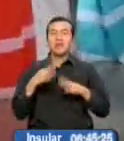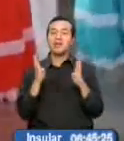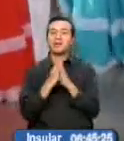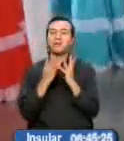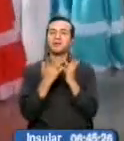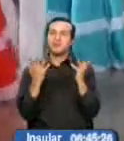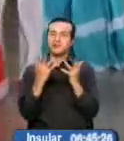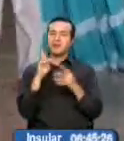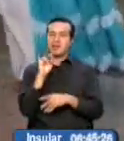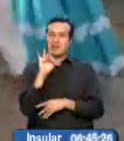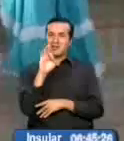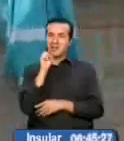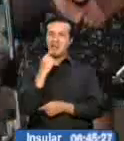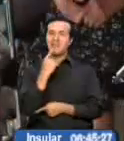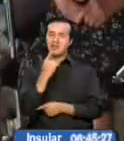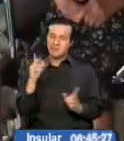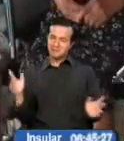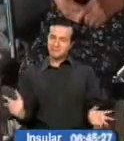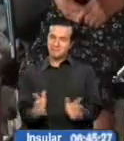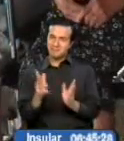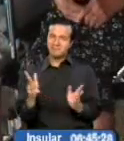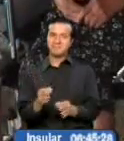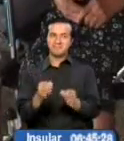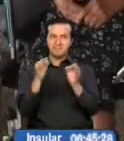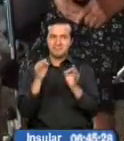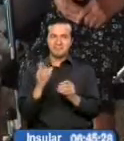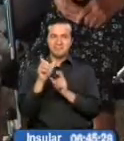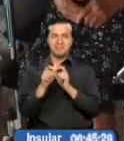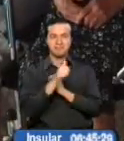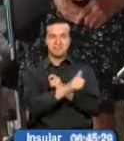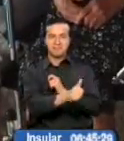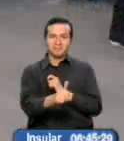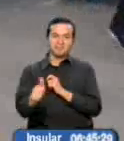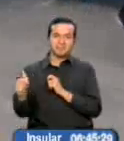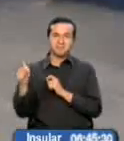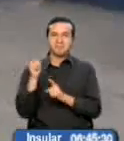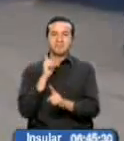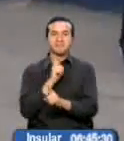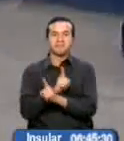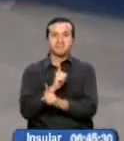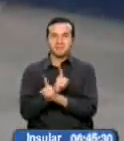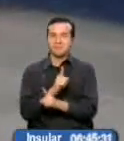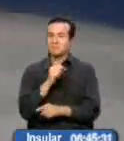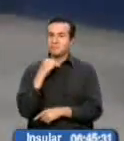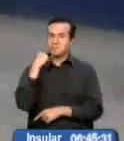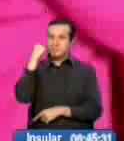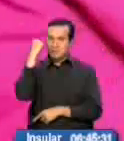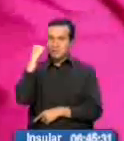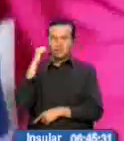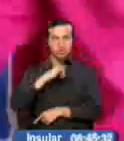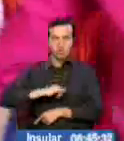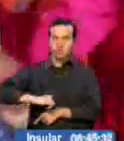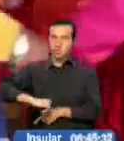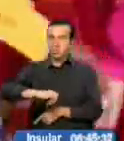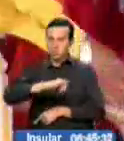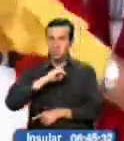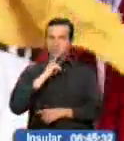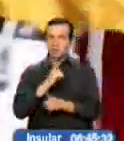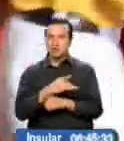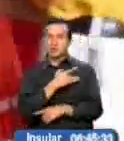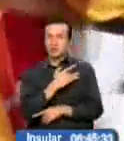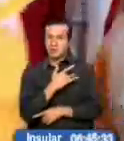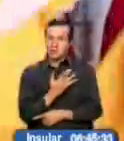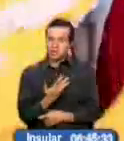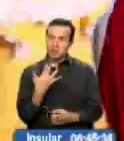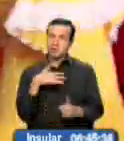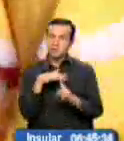nos cuenta Rita, se pretende fomentar y reafirmar que las personas con discapacidad tienen los mismos derechos y así se sientan